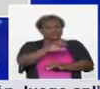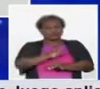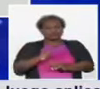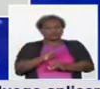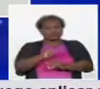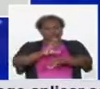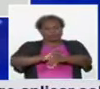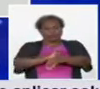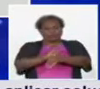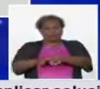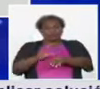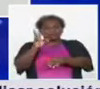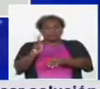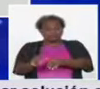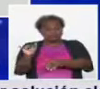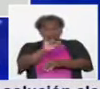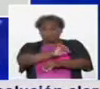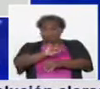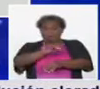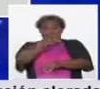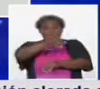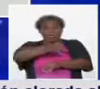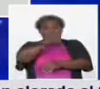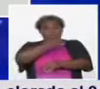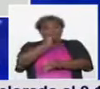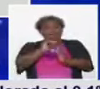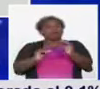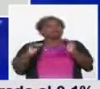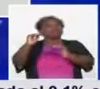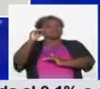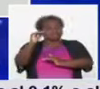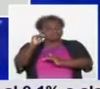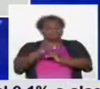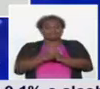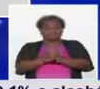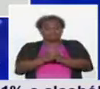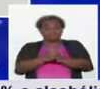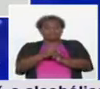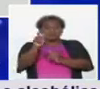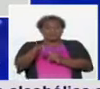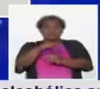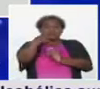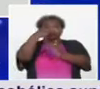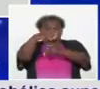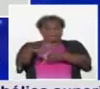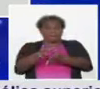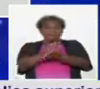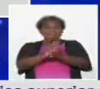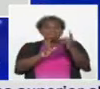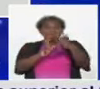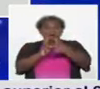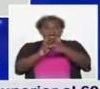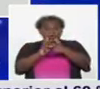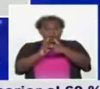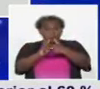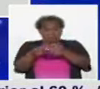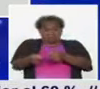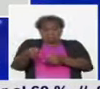Una cifra, como también hemos mencionado, elevada de casos fallecidos. Ya en mayo se